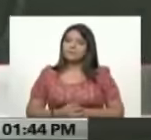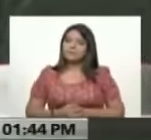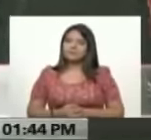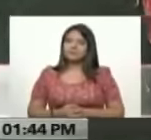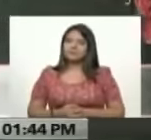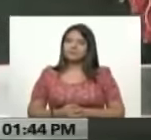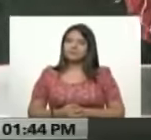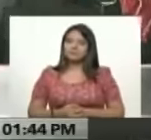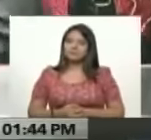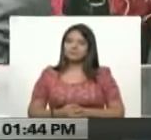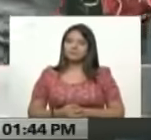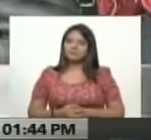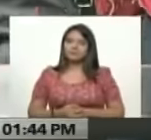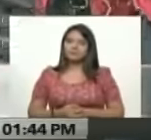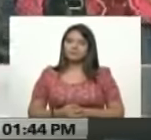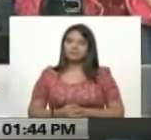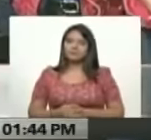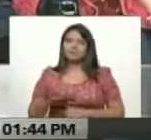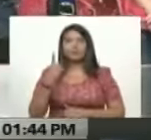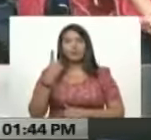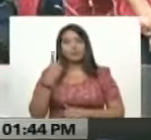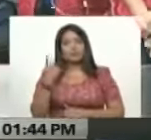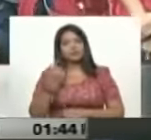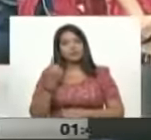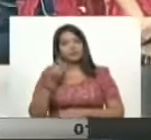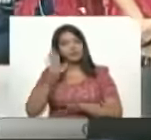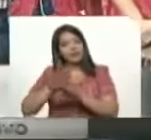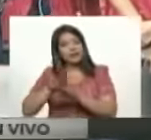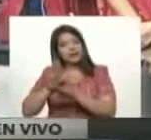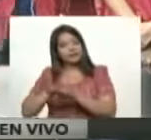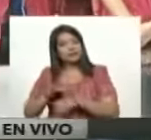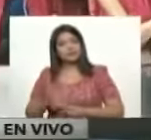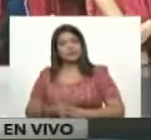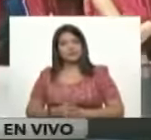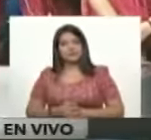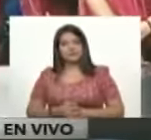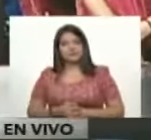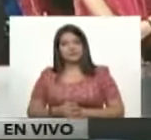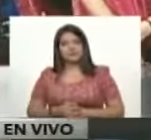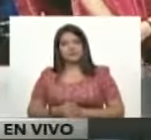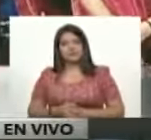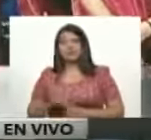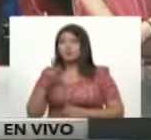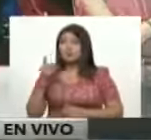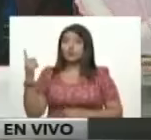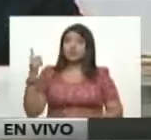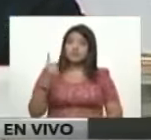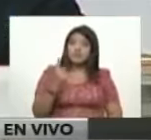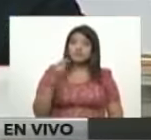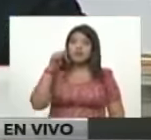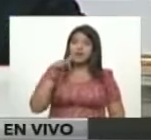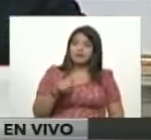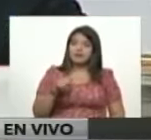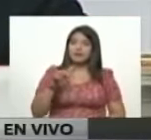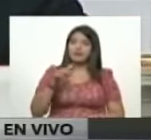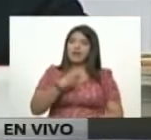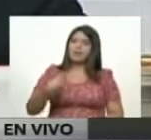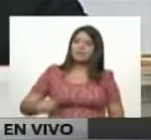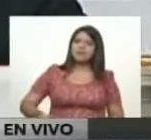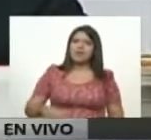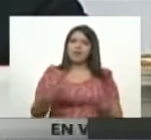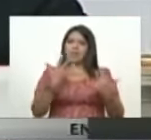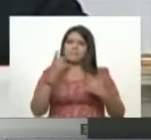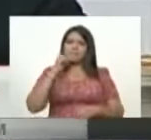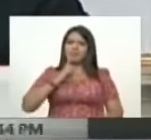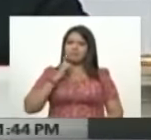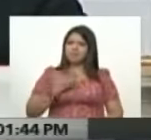diputado Carreño, una sola y cordial observación de forma. Usted vino aquí a la presidencia a mentir porque usted pidió